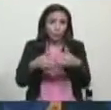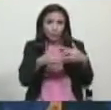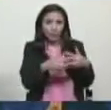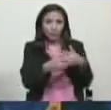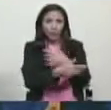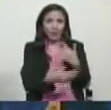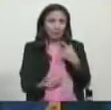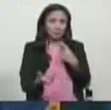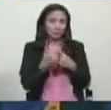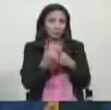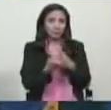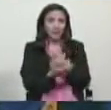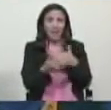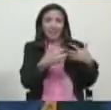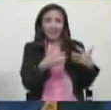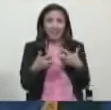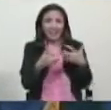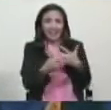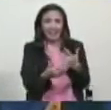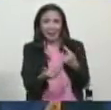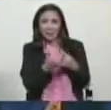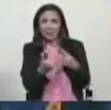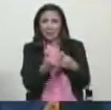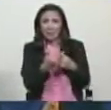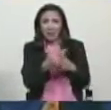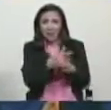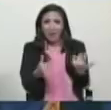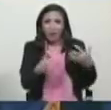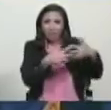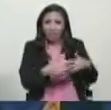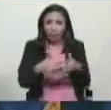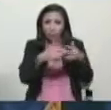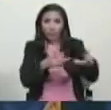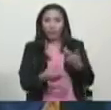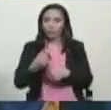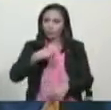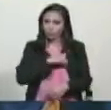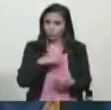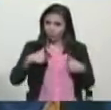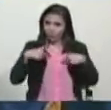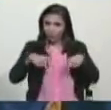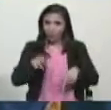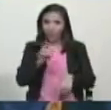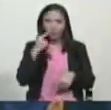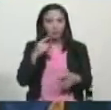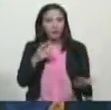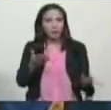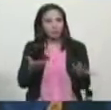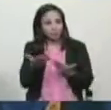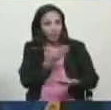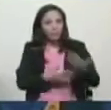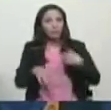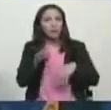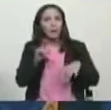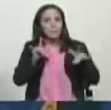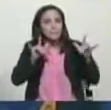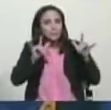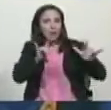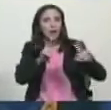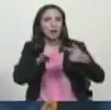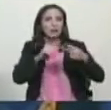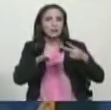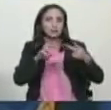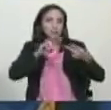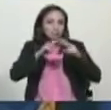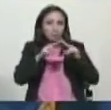lo que saben es de guerra, lo que saben es de destrucción. Nosotros lo que sabemos es de amor, de paz, de acompañar a nuestro